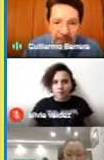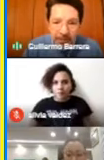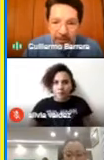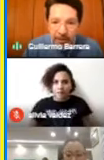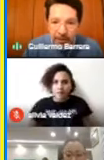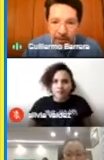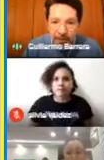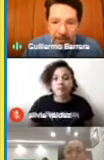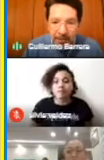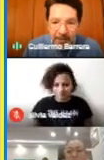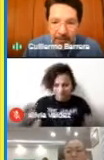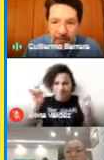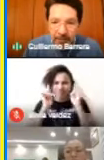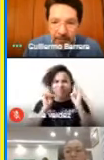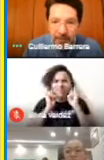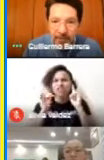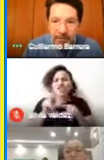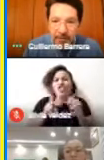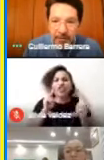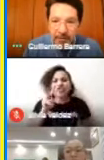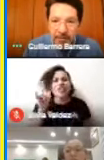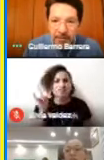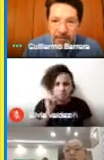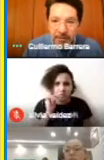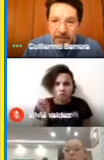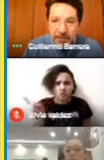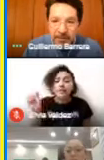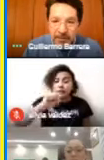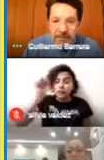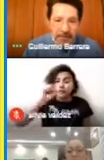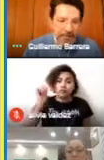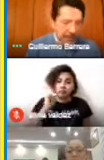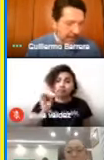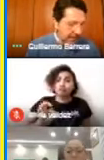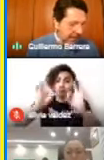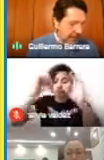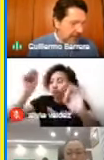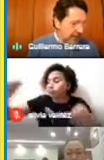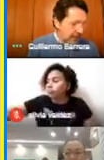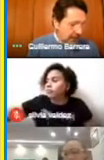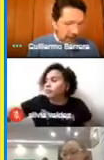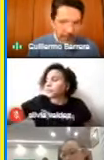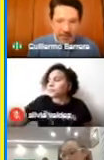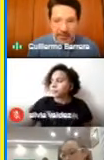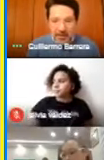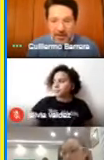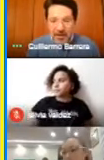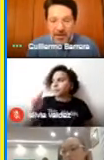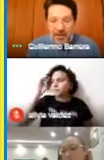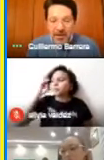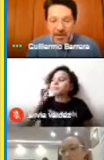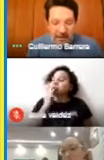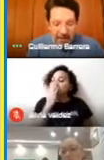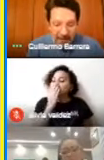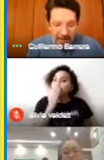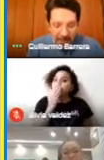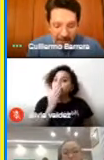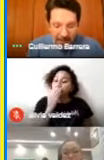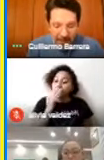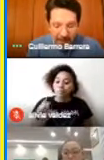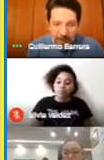¿Me están oyendo? Es que no veo el micrófono. Sí, señor, perfecto. Bien, perfecto. Entonces,